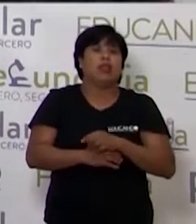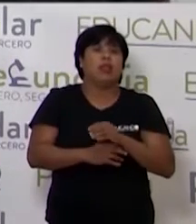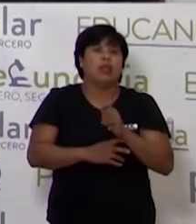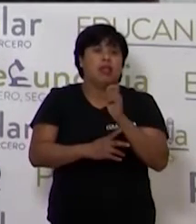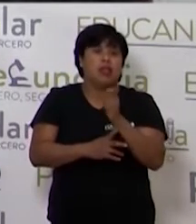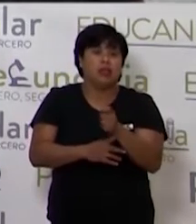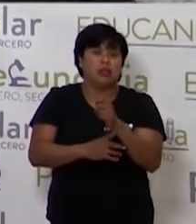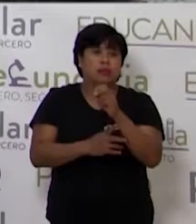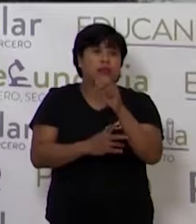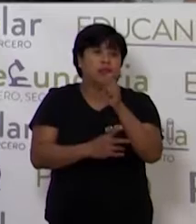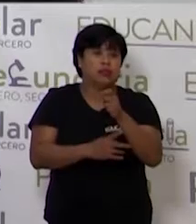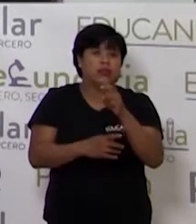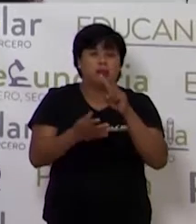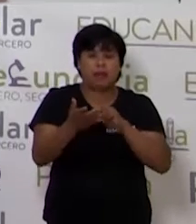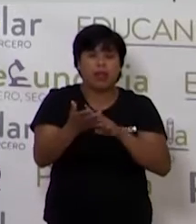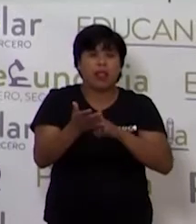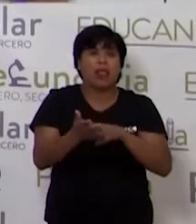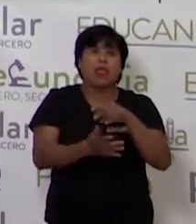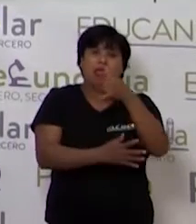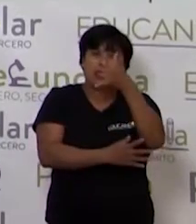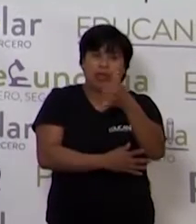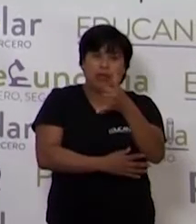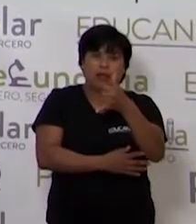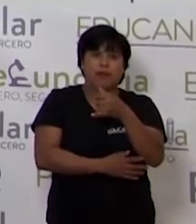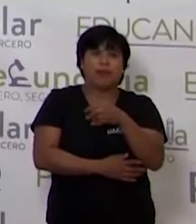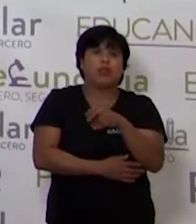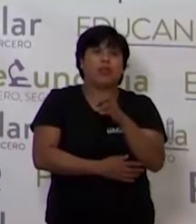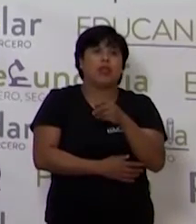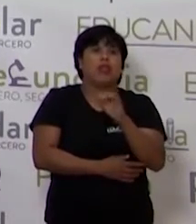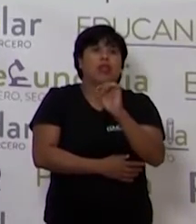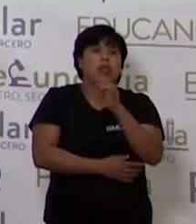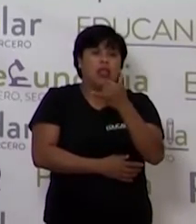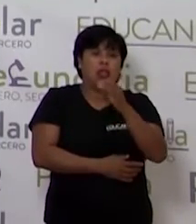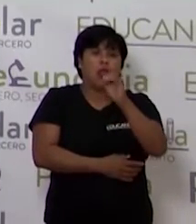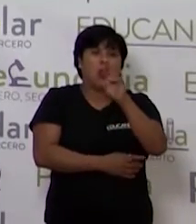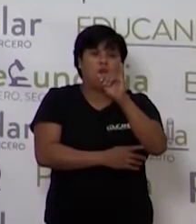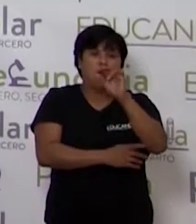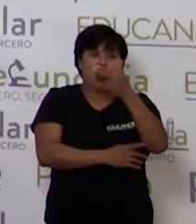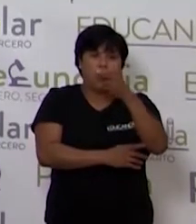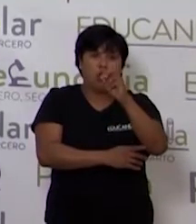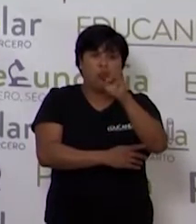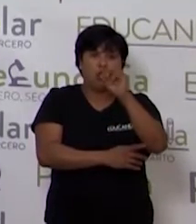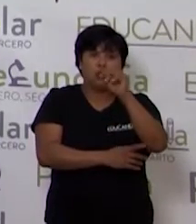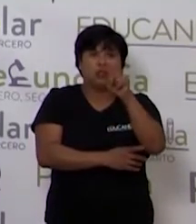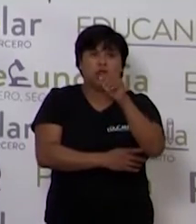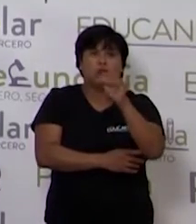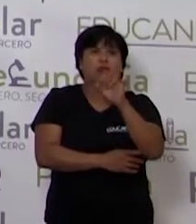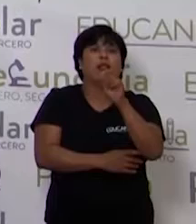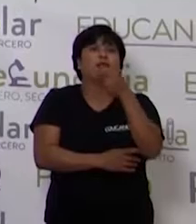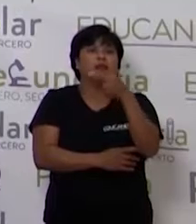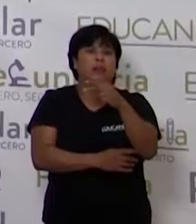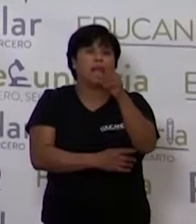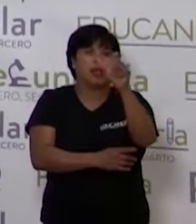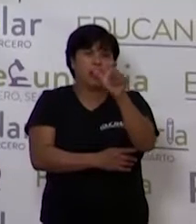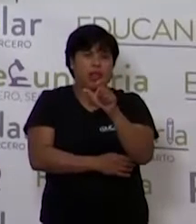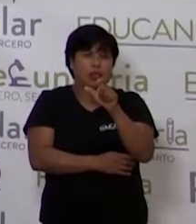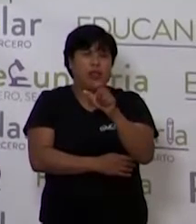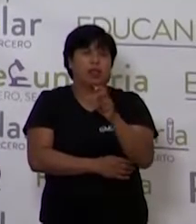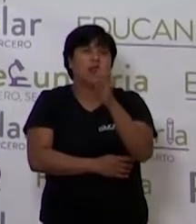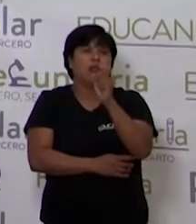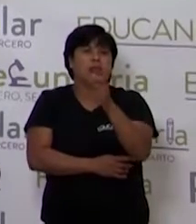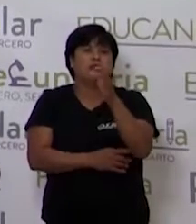vertical se vale y, y el eje horizontal se llama X. El eje de